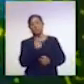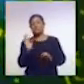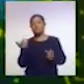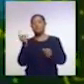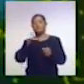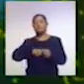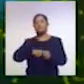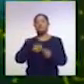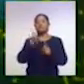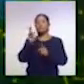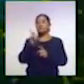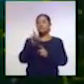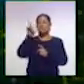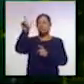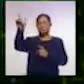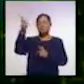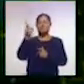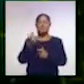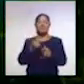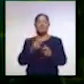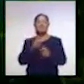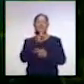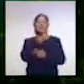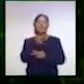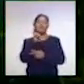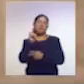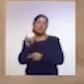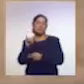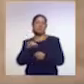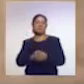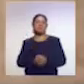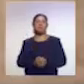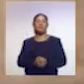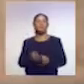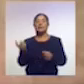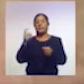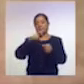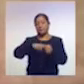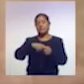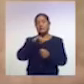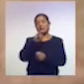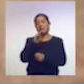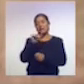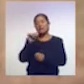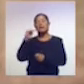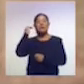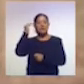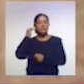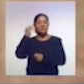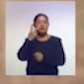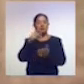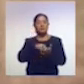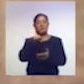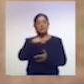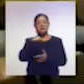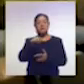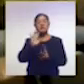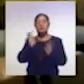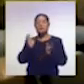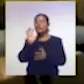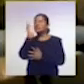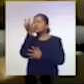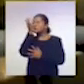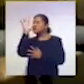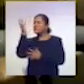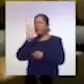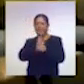la red de misiles defensivos de la República Islámica. Irán instaló en marzo de 2016 sistemas de defensa